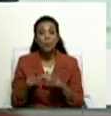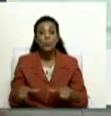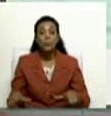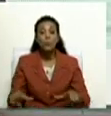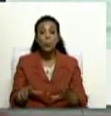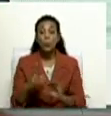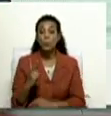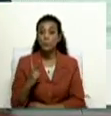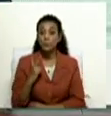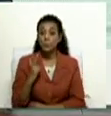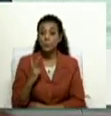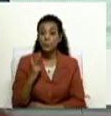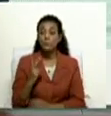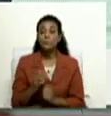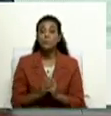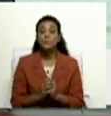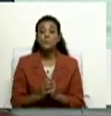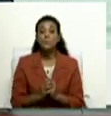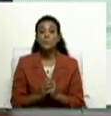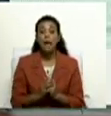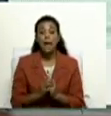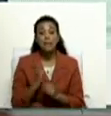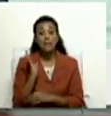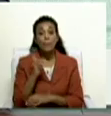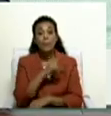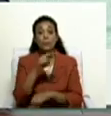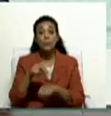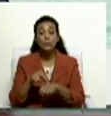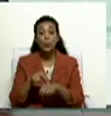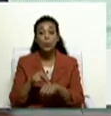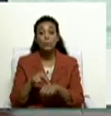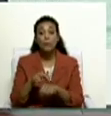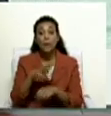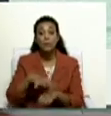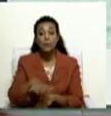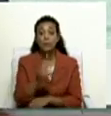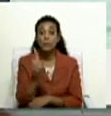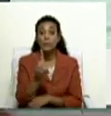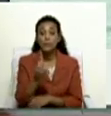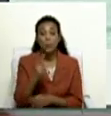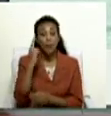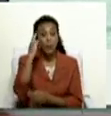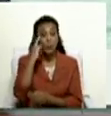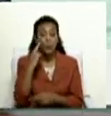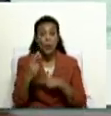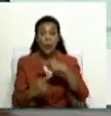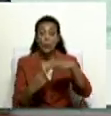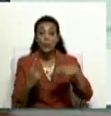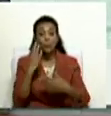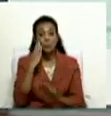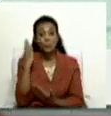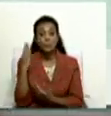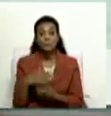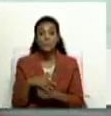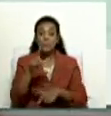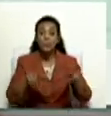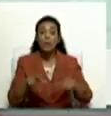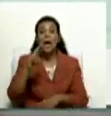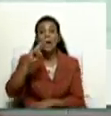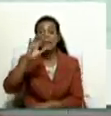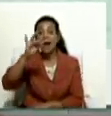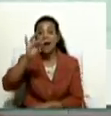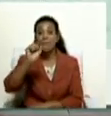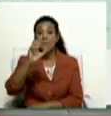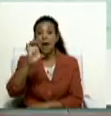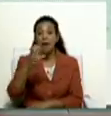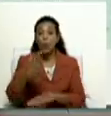solemne de la Asamblea Nacional de la República bolivariana de Venezuela al ciudadano Rafael lacava